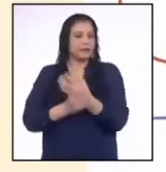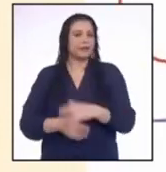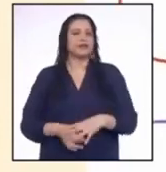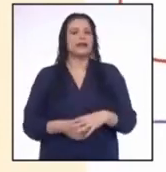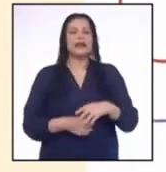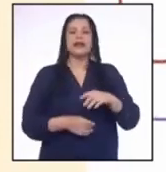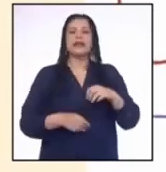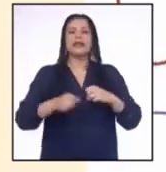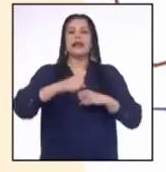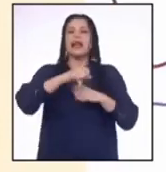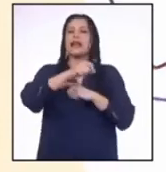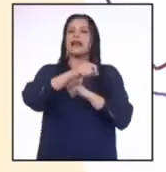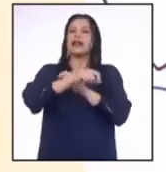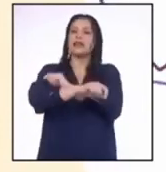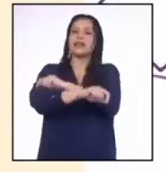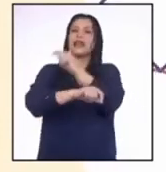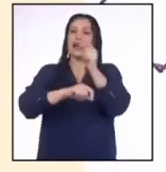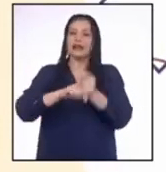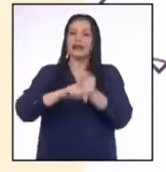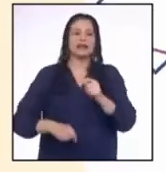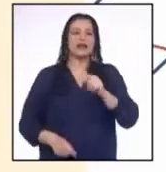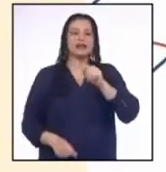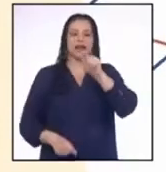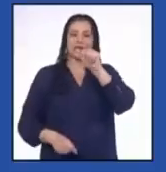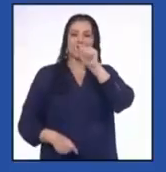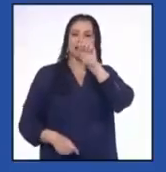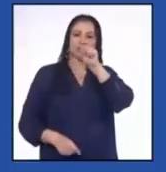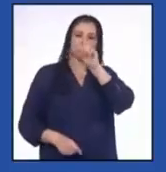Tacna Solar en Tacna.